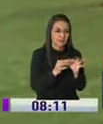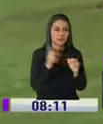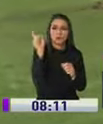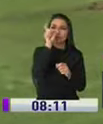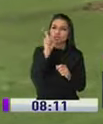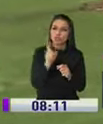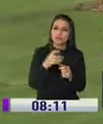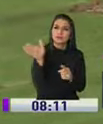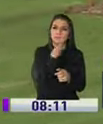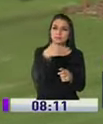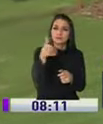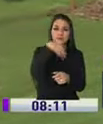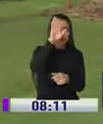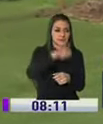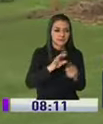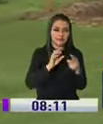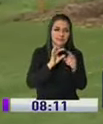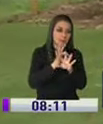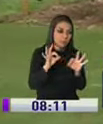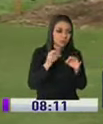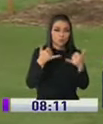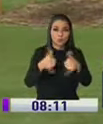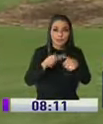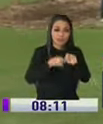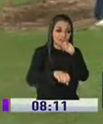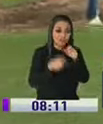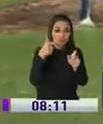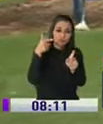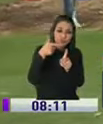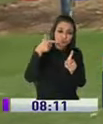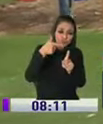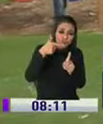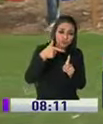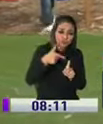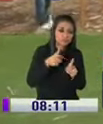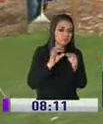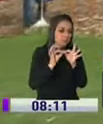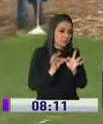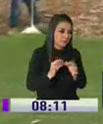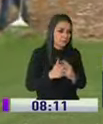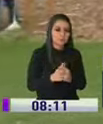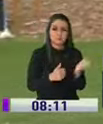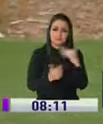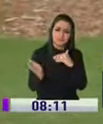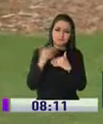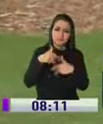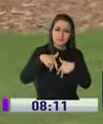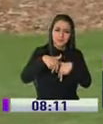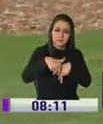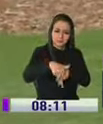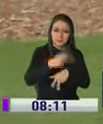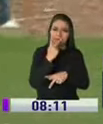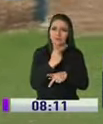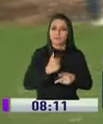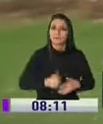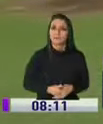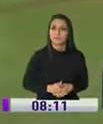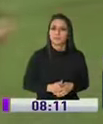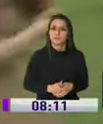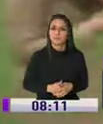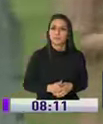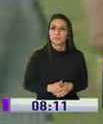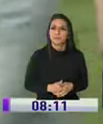y soldadura de alguna rotura de algún juego, pues, que implica en el mantenimiento. Vamos a caminar un poquito, Andrés, por acá. Yo quiero que nos expliques un